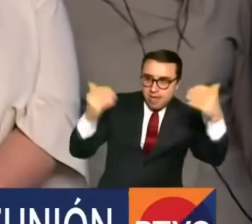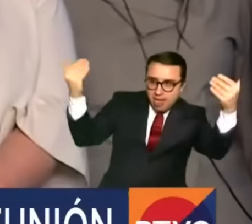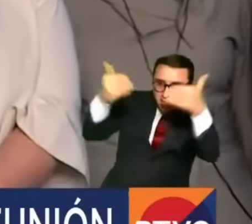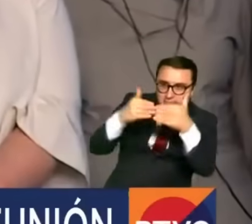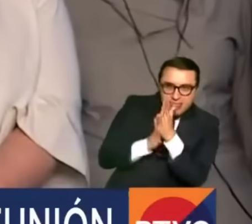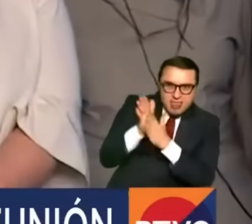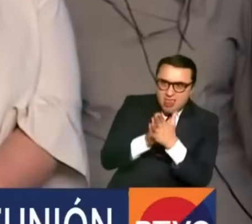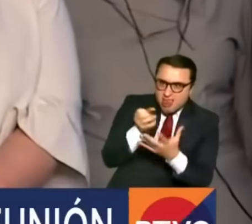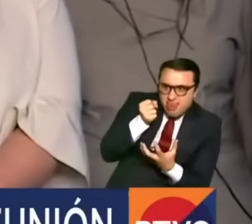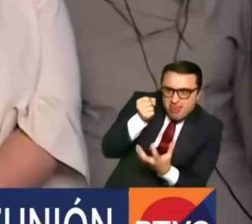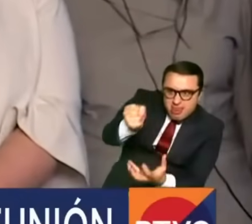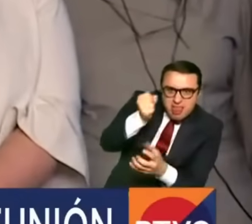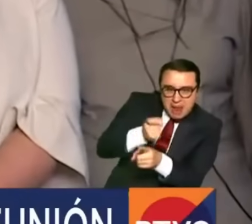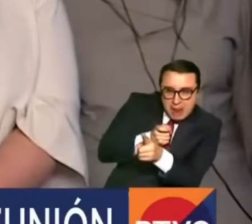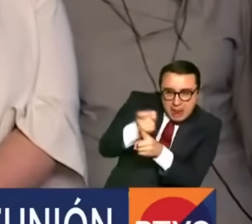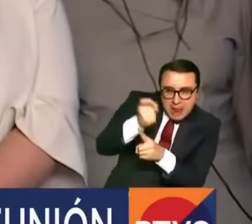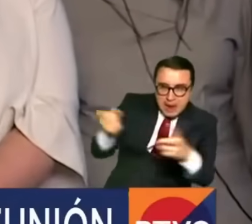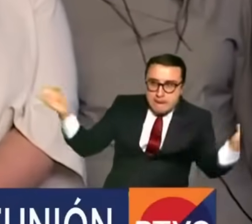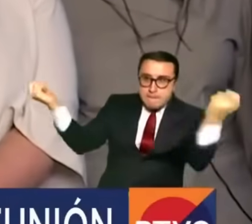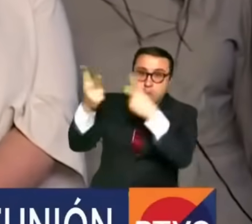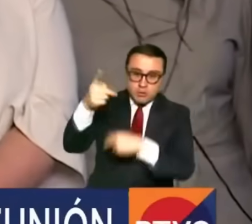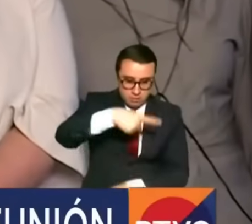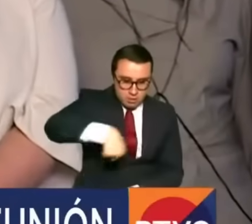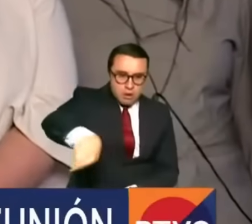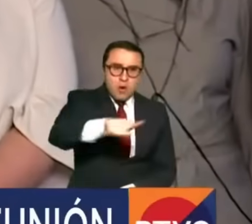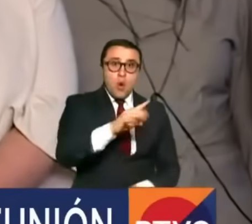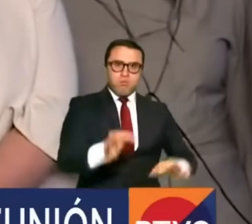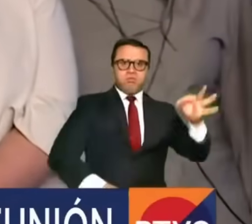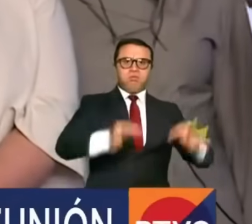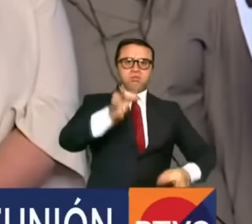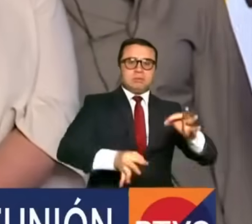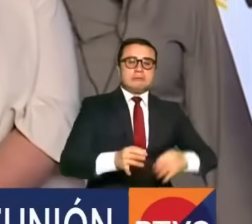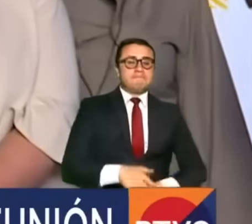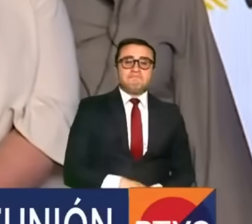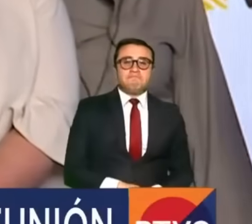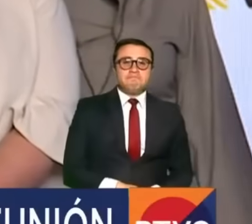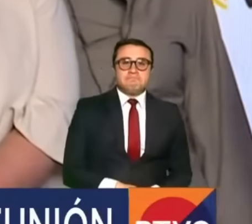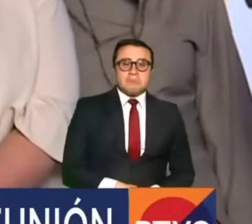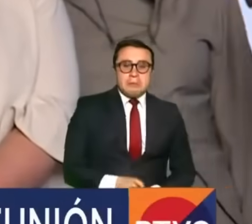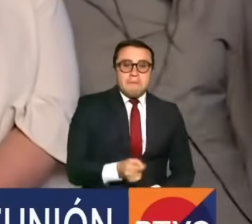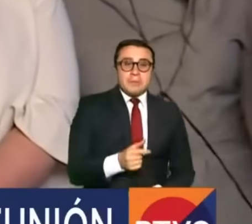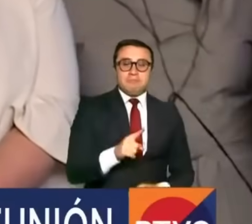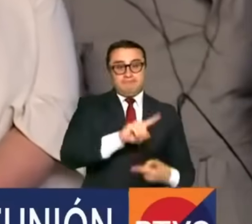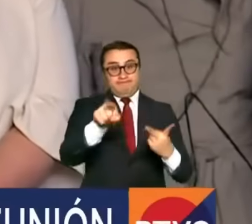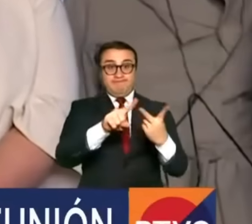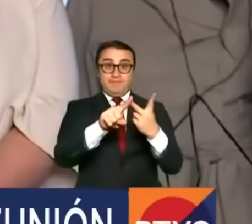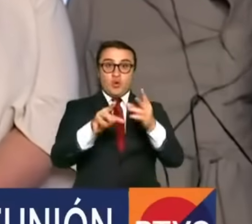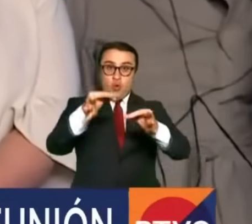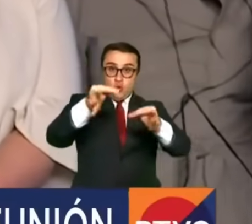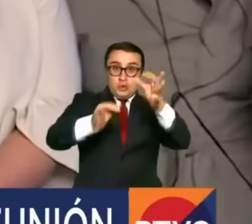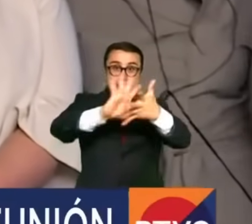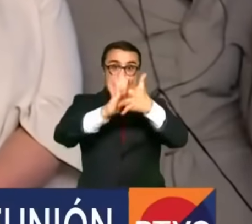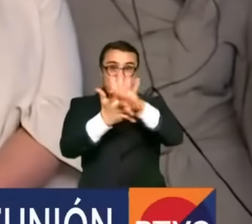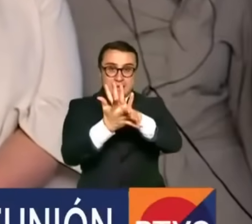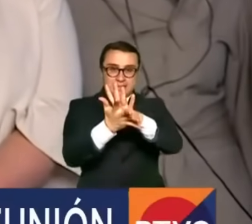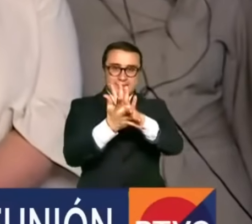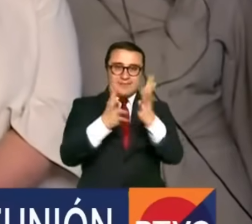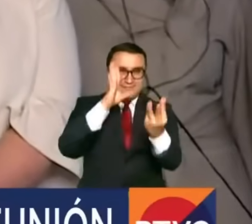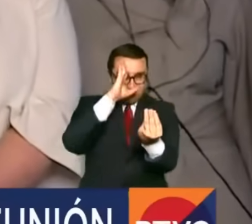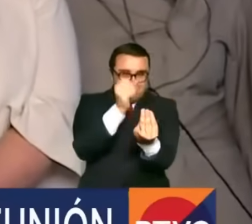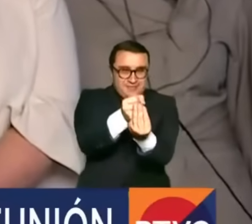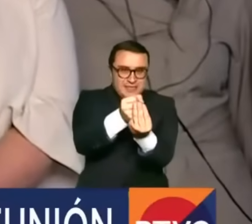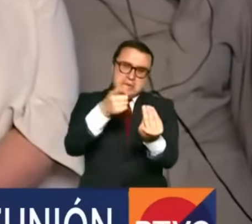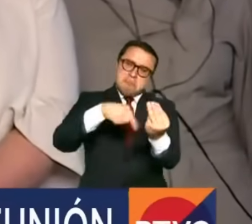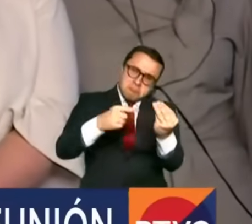mayores responsables de la violencia, parcialmente, muy parcialmente los de Justicia y Paz, y algo